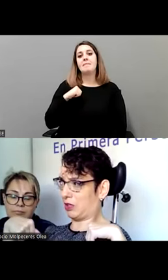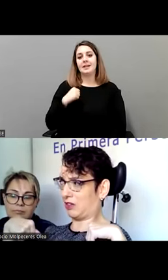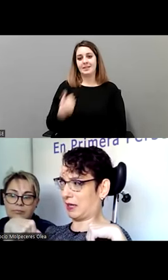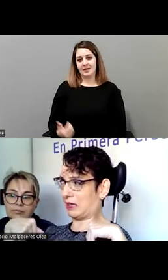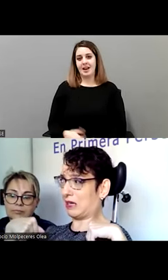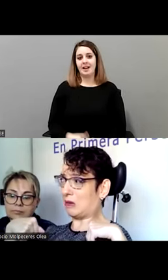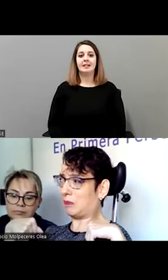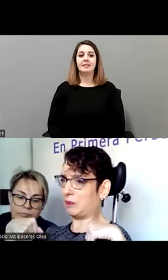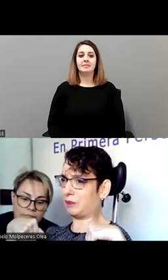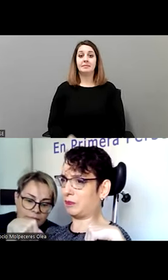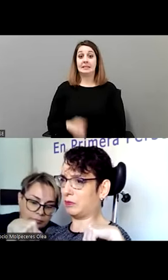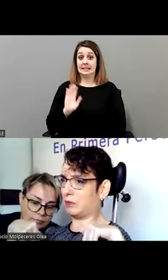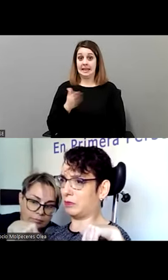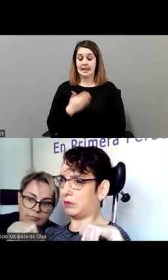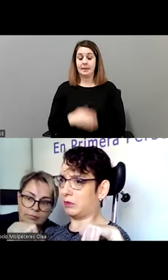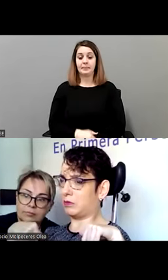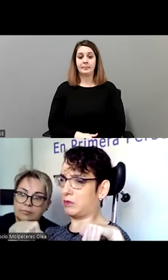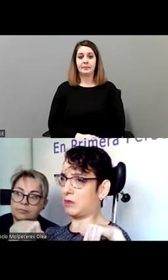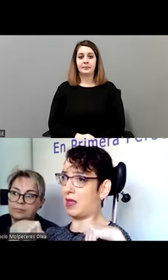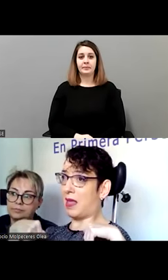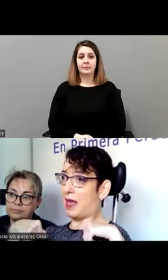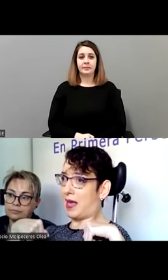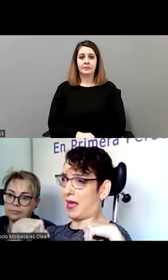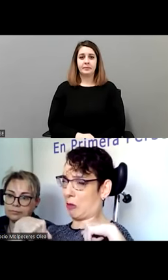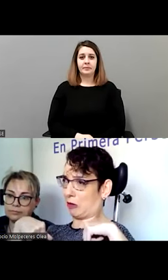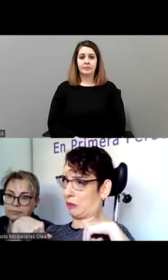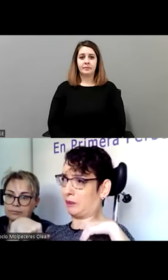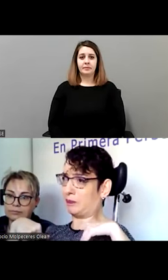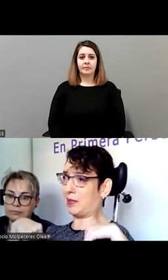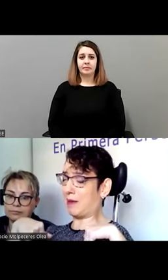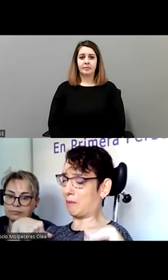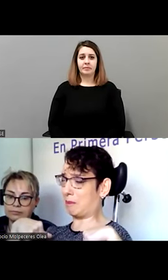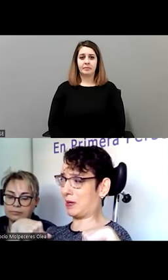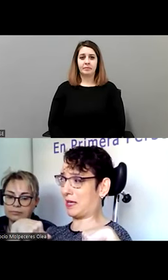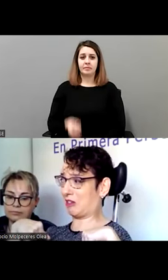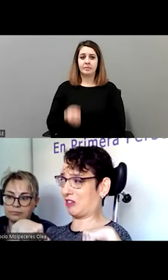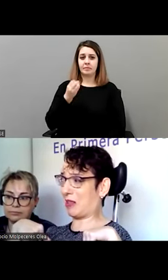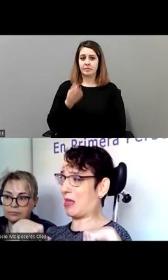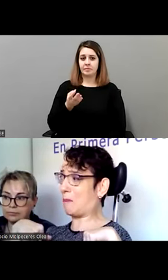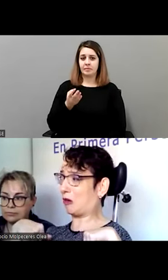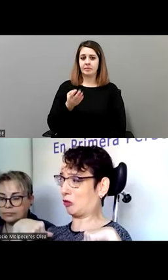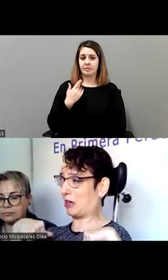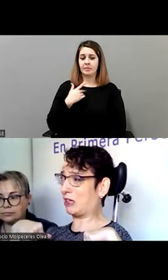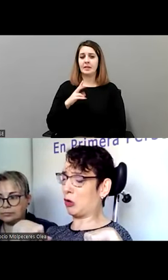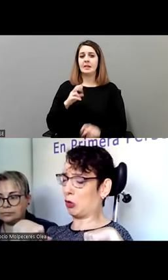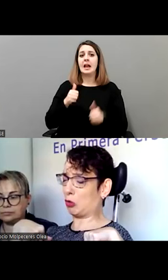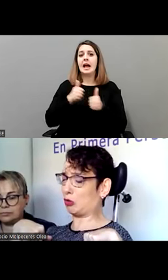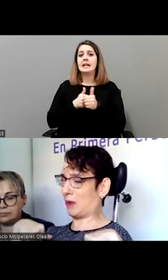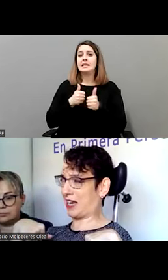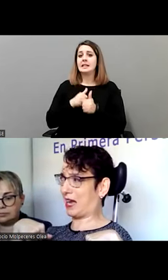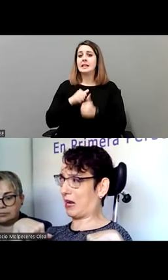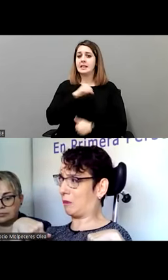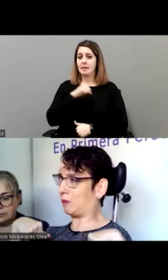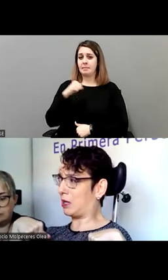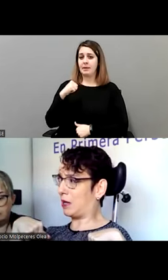Siguiente. Bueno, La asistencia personal justo